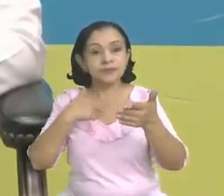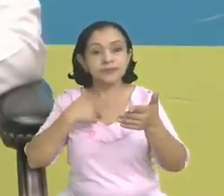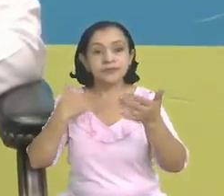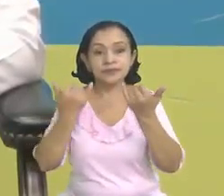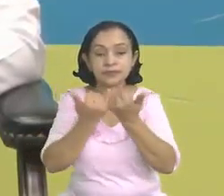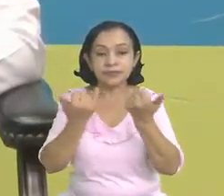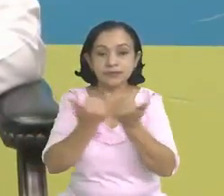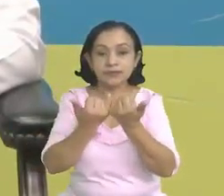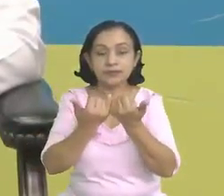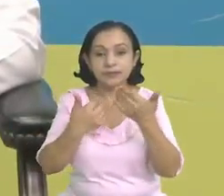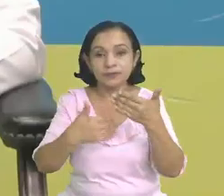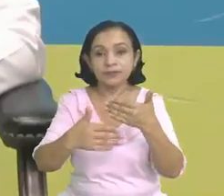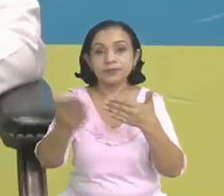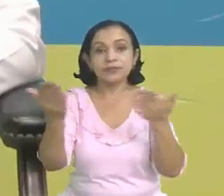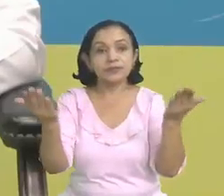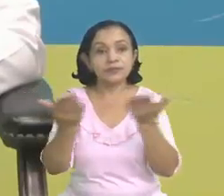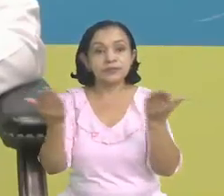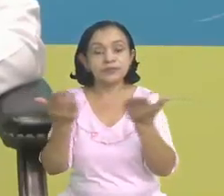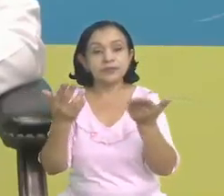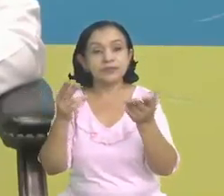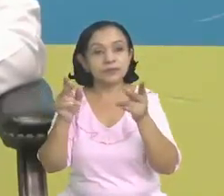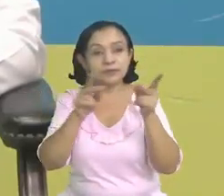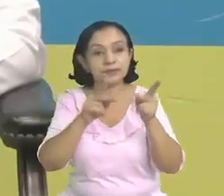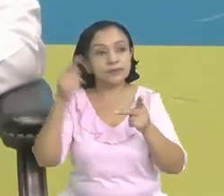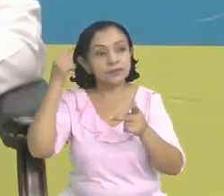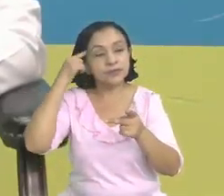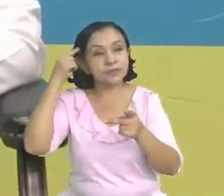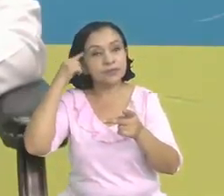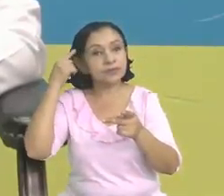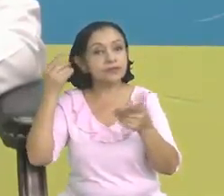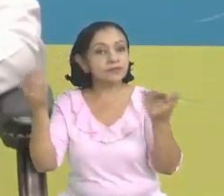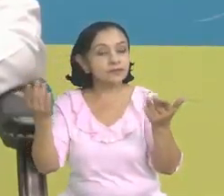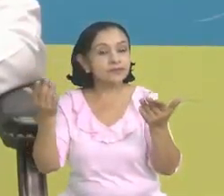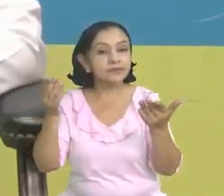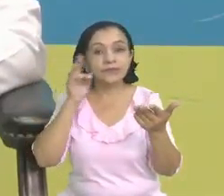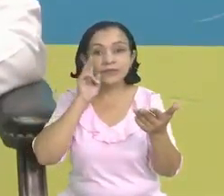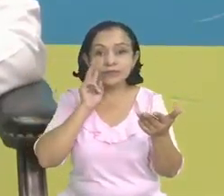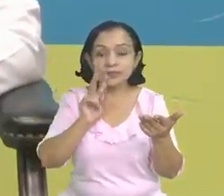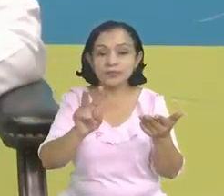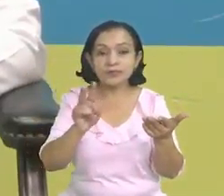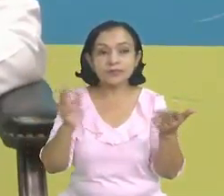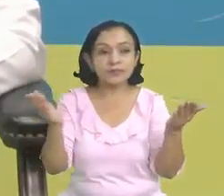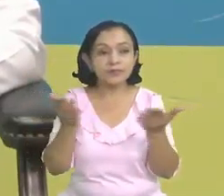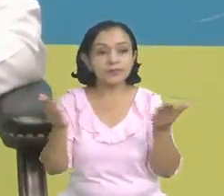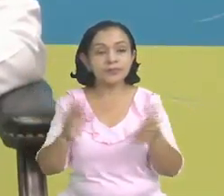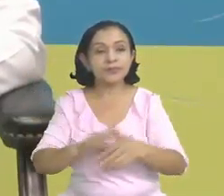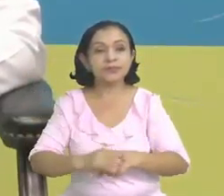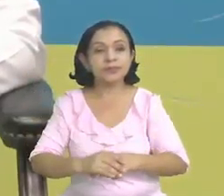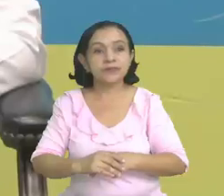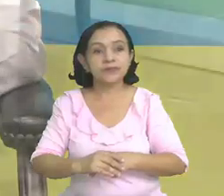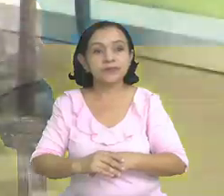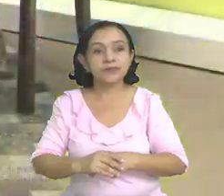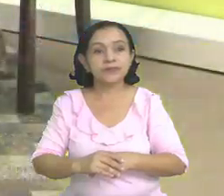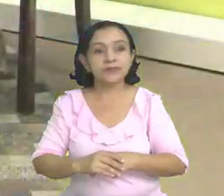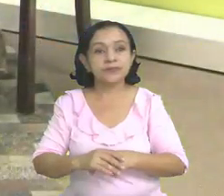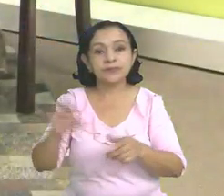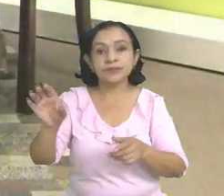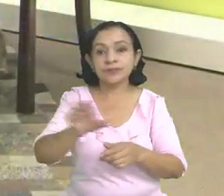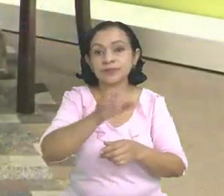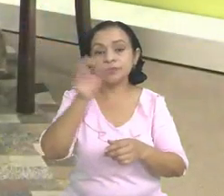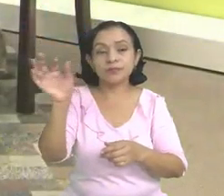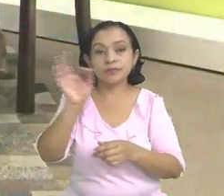acción directamente. No hay un momento reflexivo ni de pensamiento. Entonces, esas cosas pueden influir. Son múltiples acciones las que pueden estar influyendo. ¿Qué otro